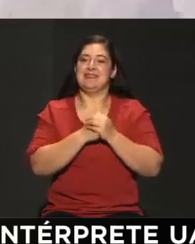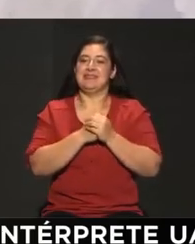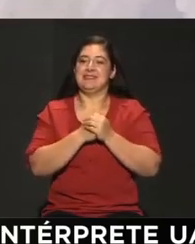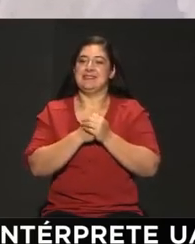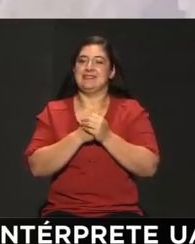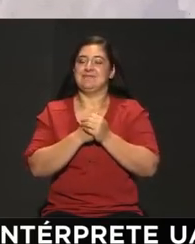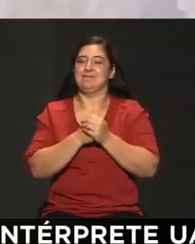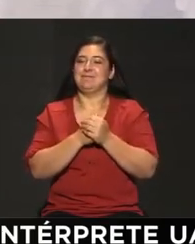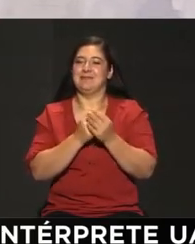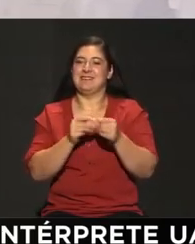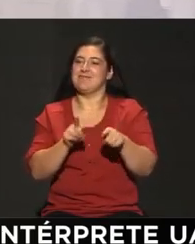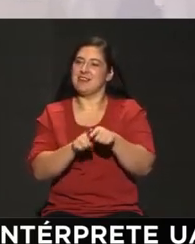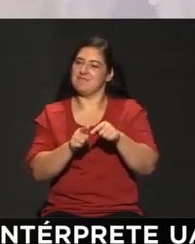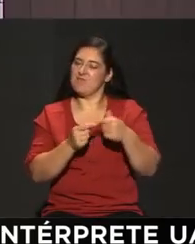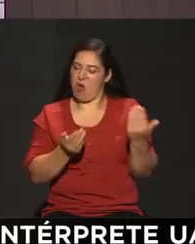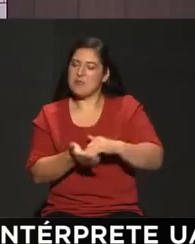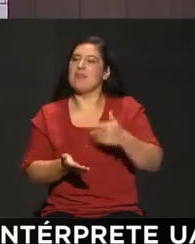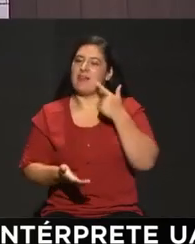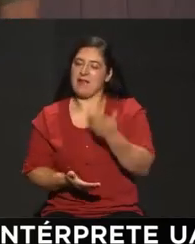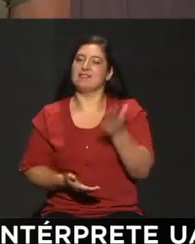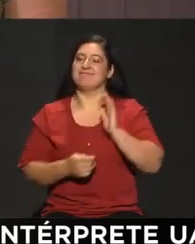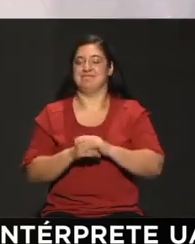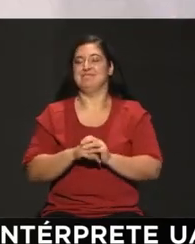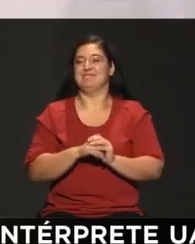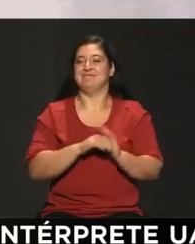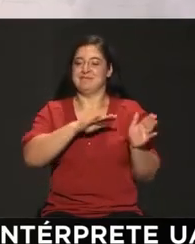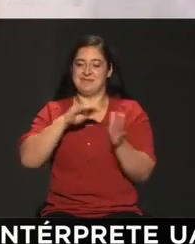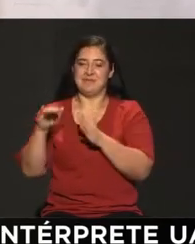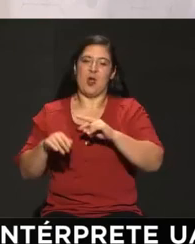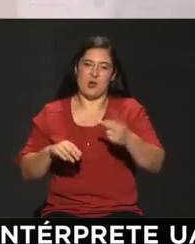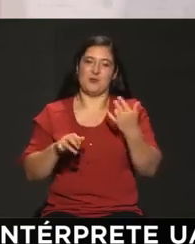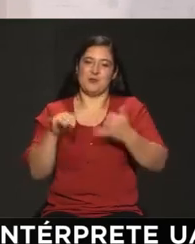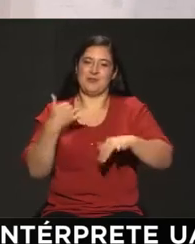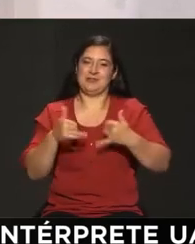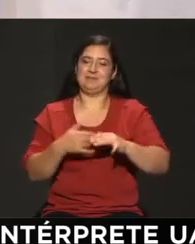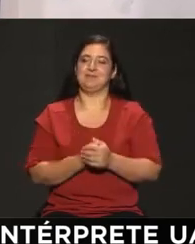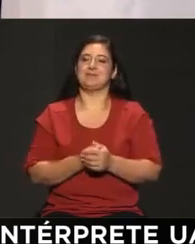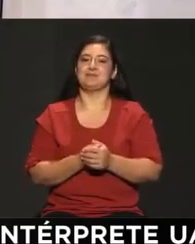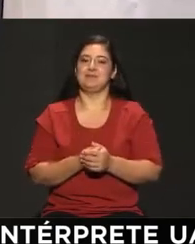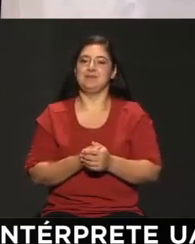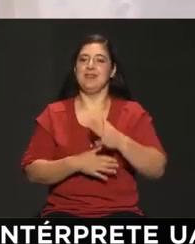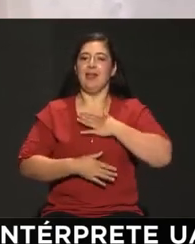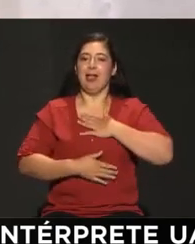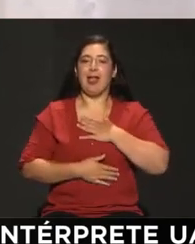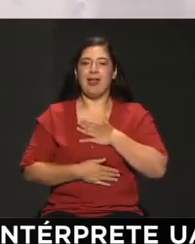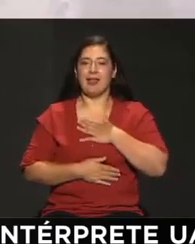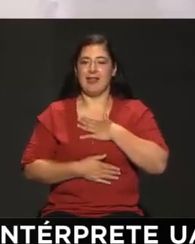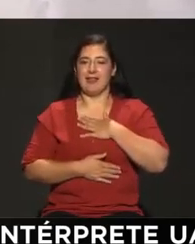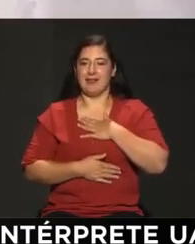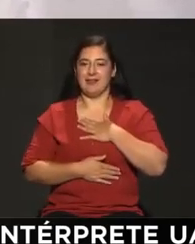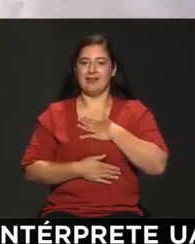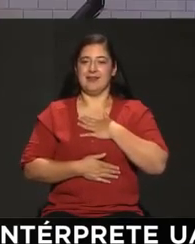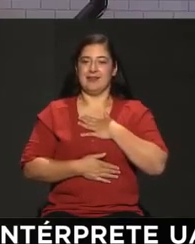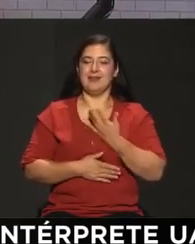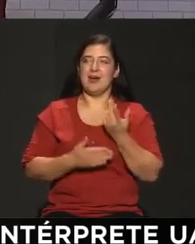Volverá. El desquite, la revancha. La revancha. Bueno, vamos a cambiar de jueguito para hacer esa revancha. Y mientras tomamos aire y vamos